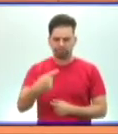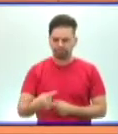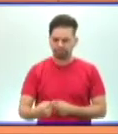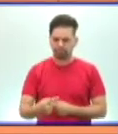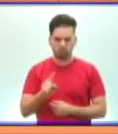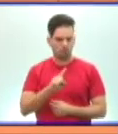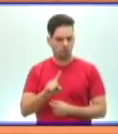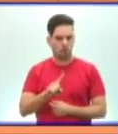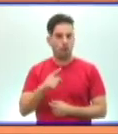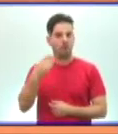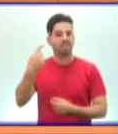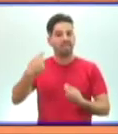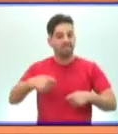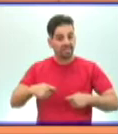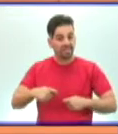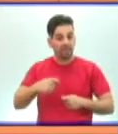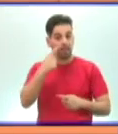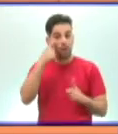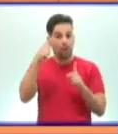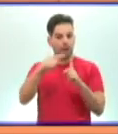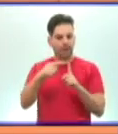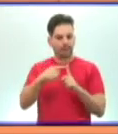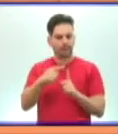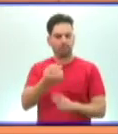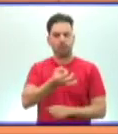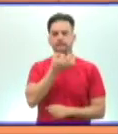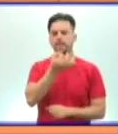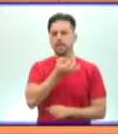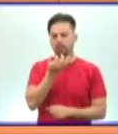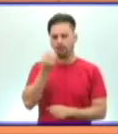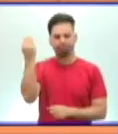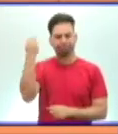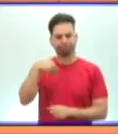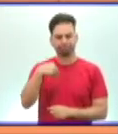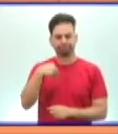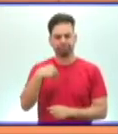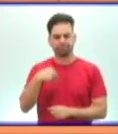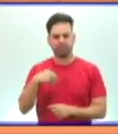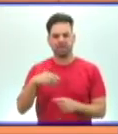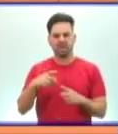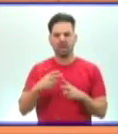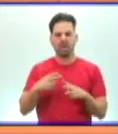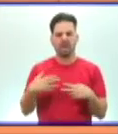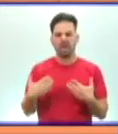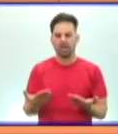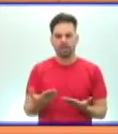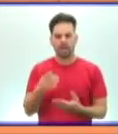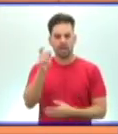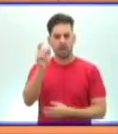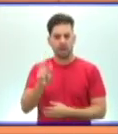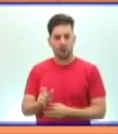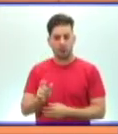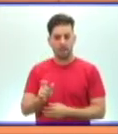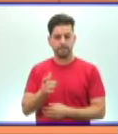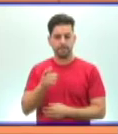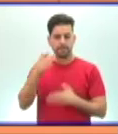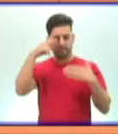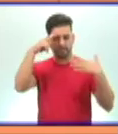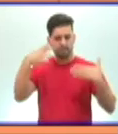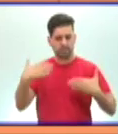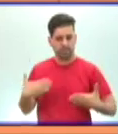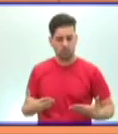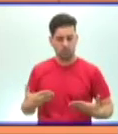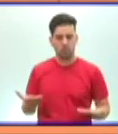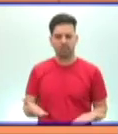sepamos explicar la influencia que tiene cada uno de ellos para la salud, para el desarrollo de la vida de los seres humanos, y